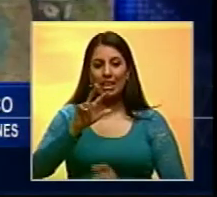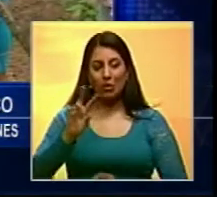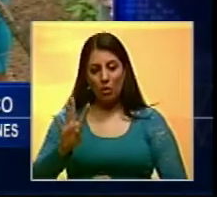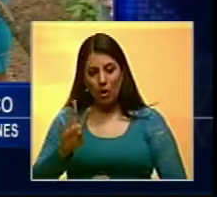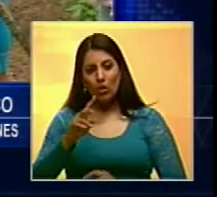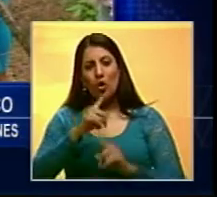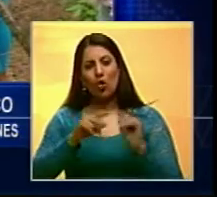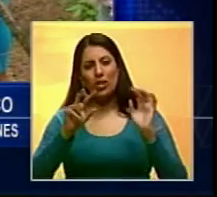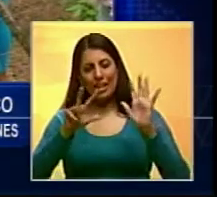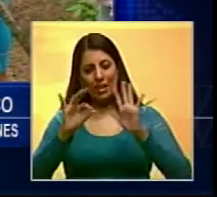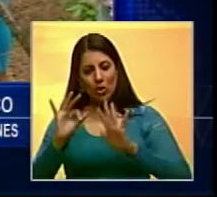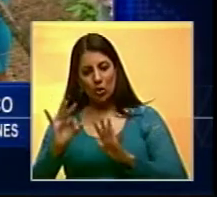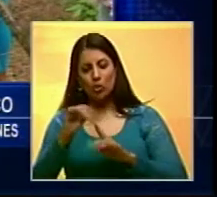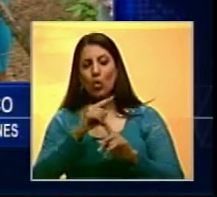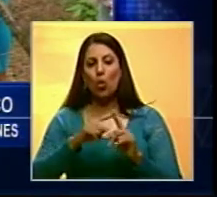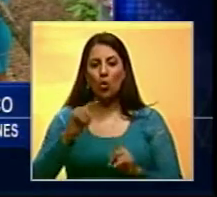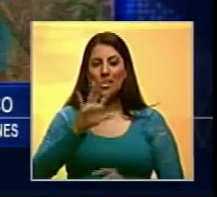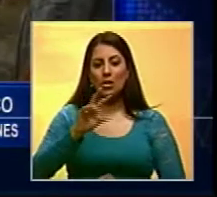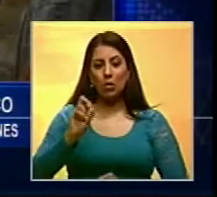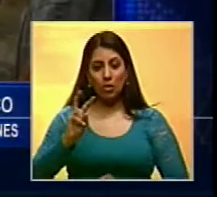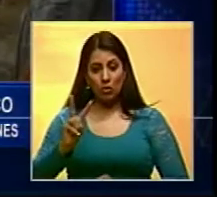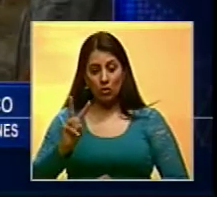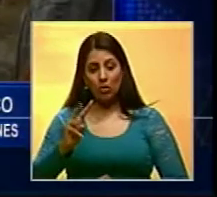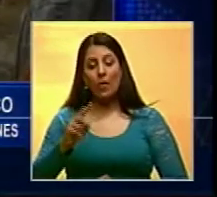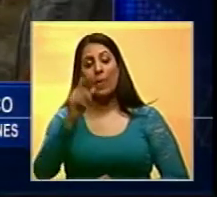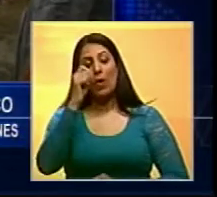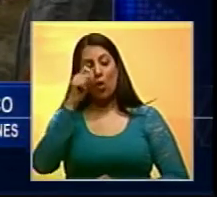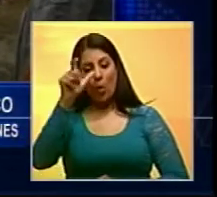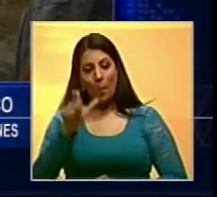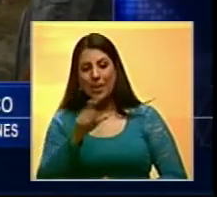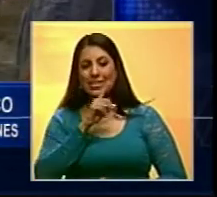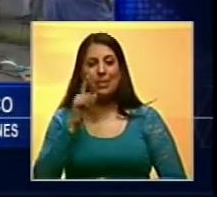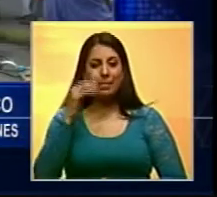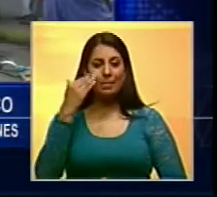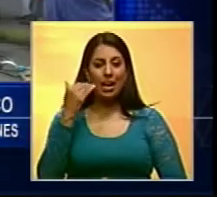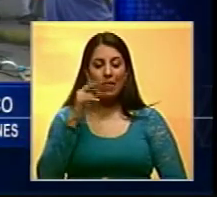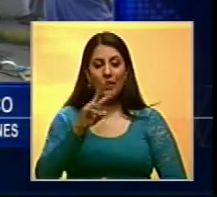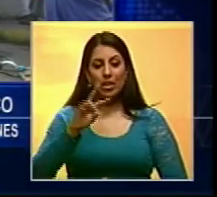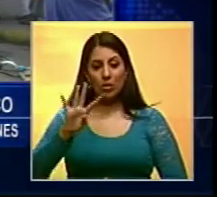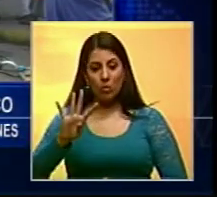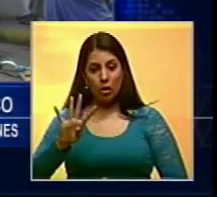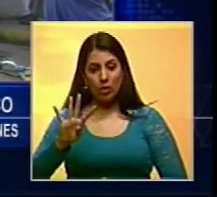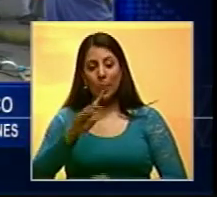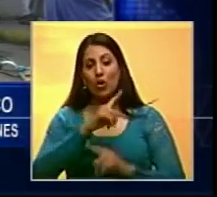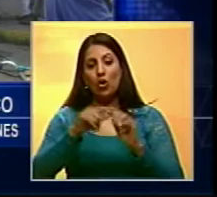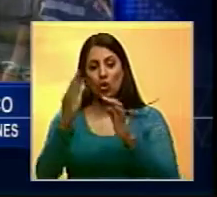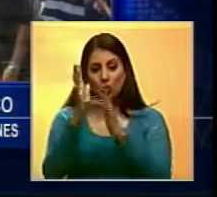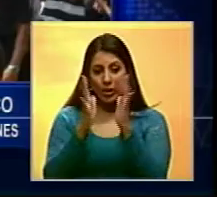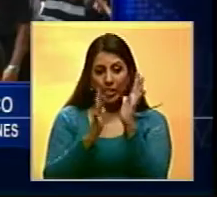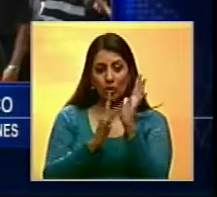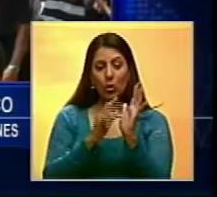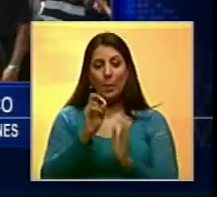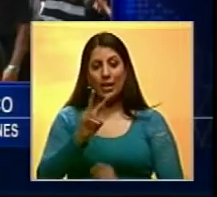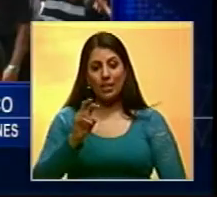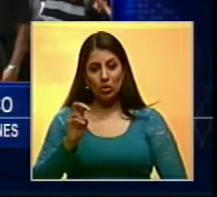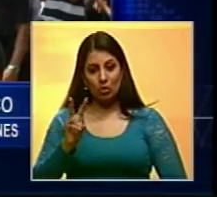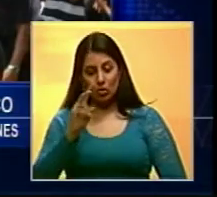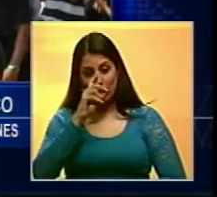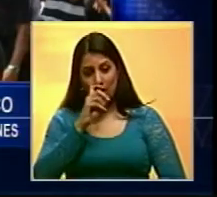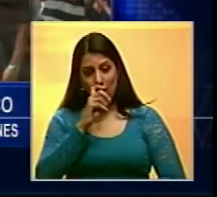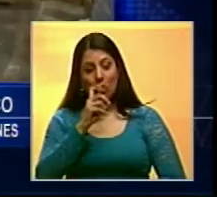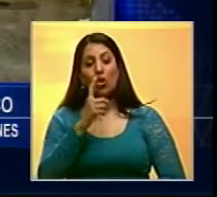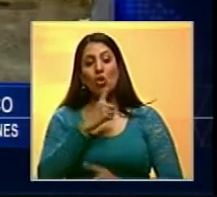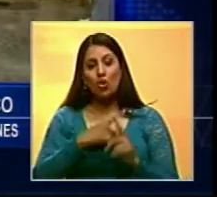38, Eduardo Jiménez, de 52, Carlos Cabello, de 24, Jesús Rodríguez, de 22 años,